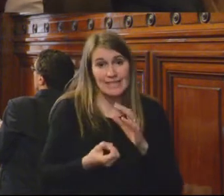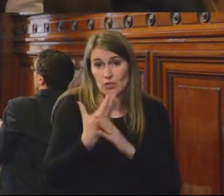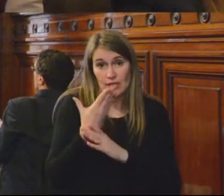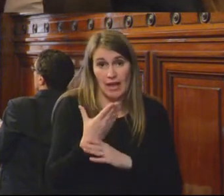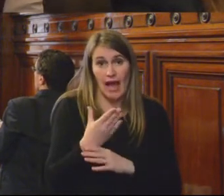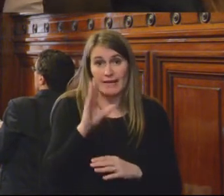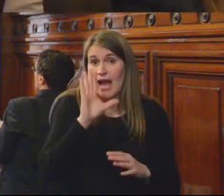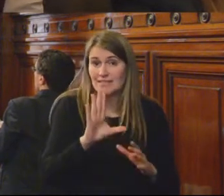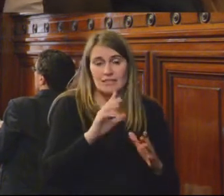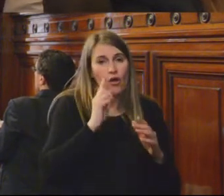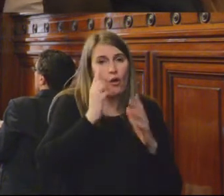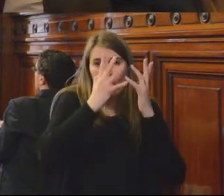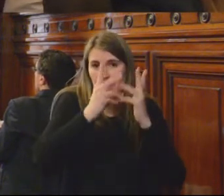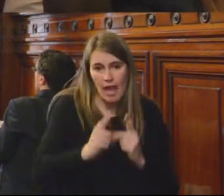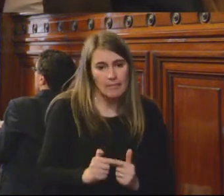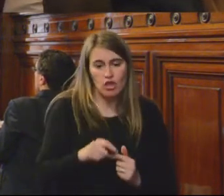jurídico,